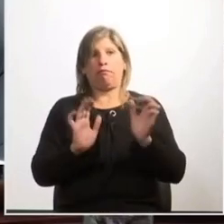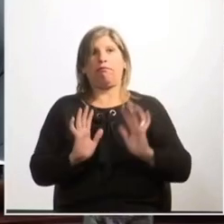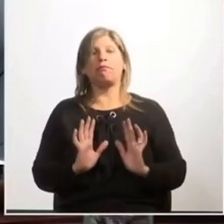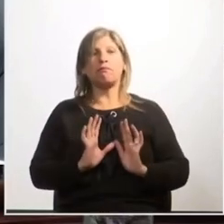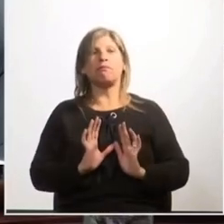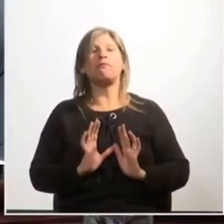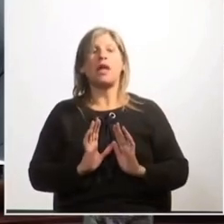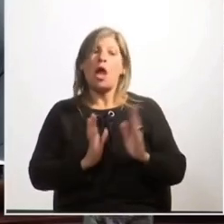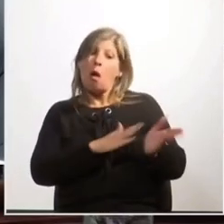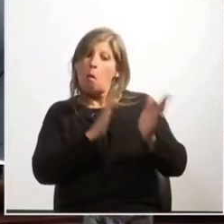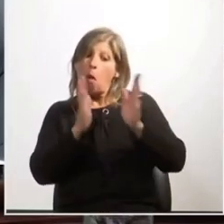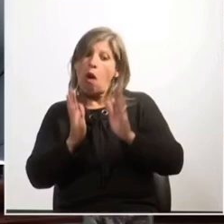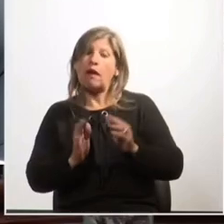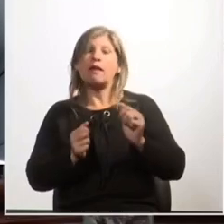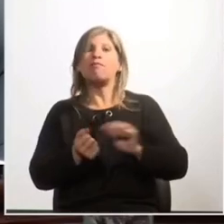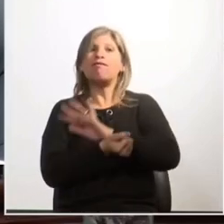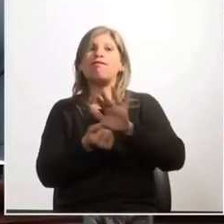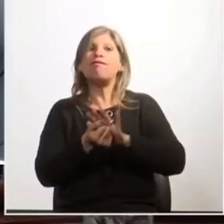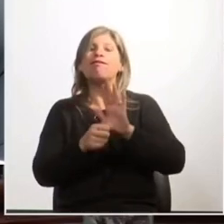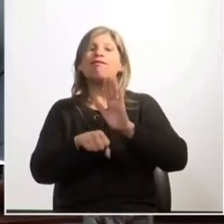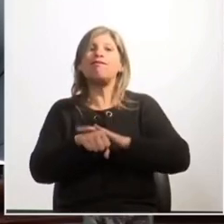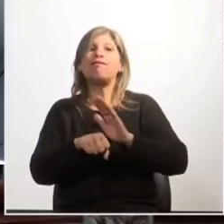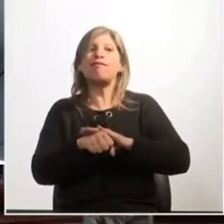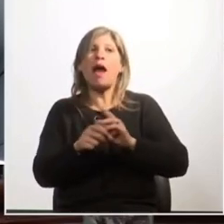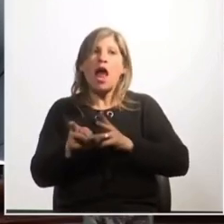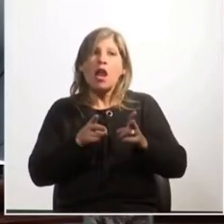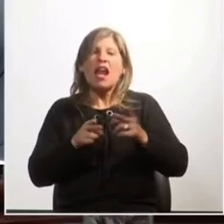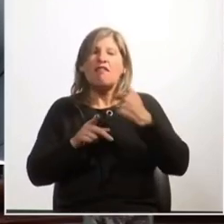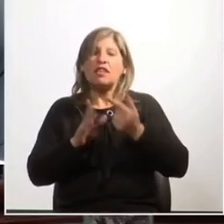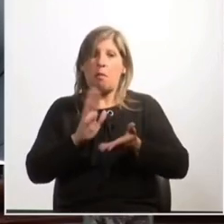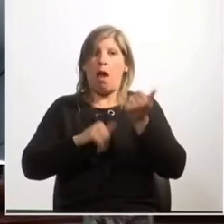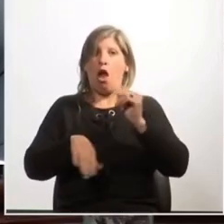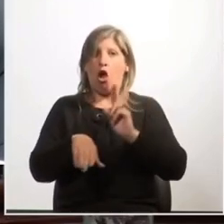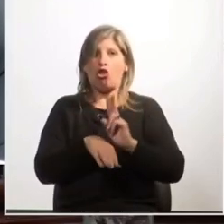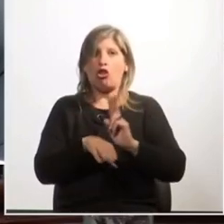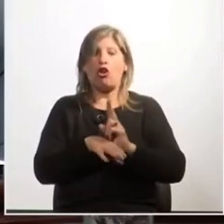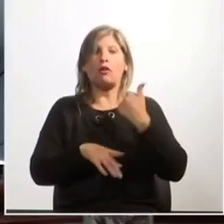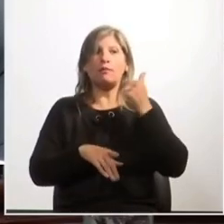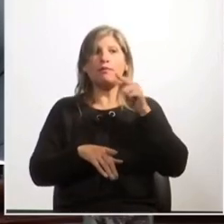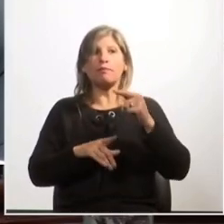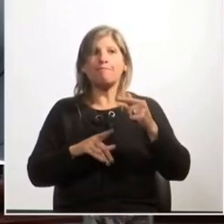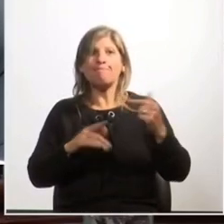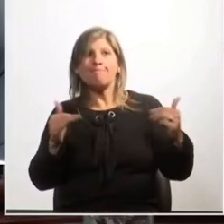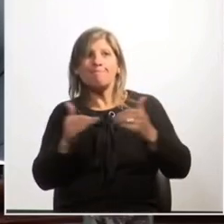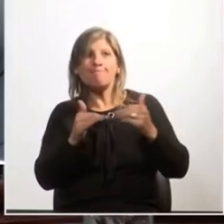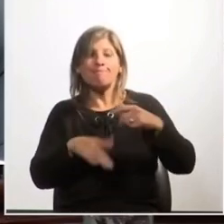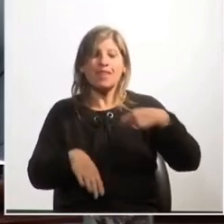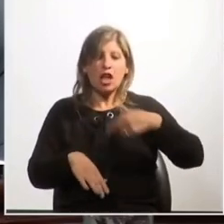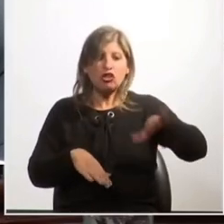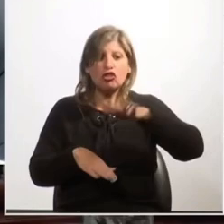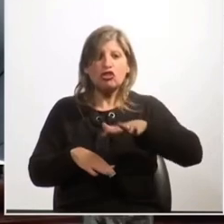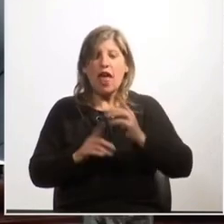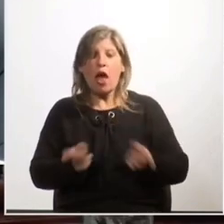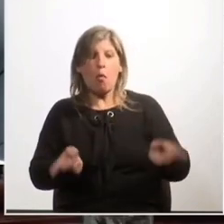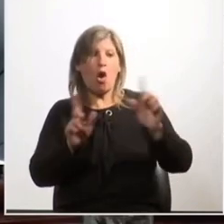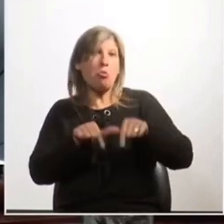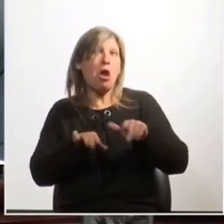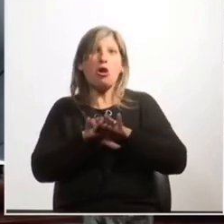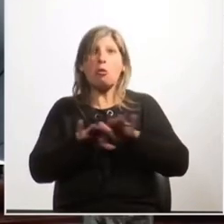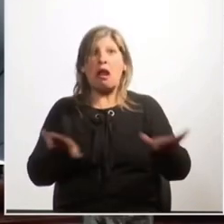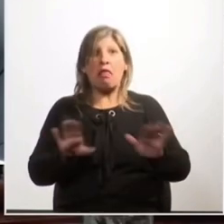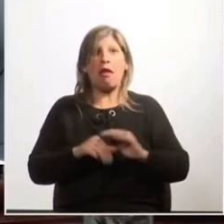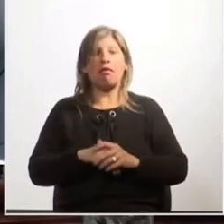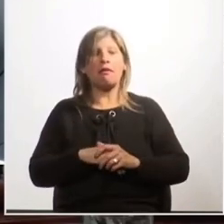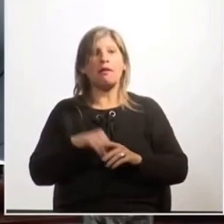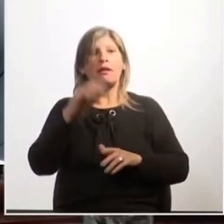otro lado, con la pandemia en una fase de mayor control, la movilidad social retomó un ritmo normal.